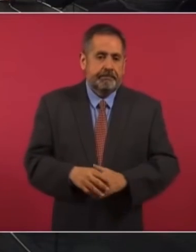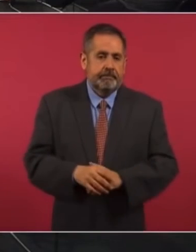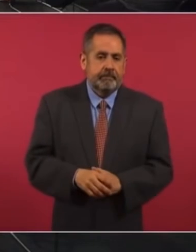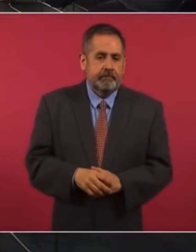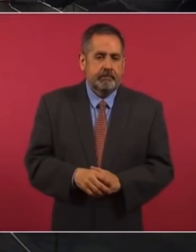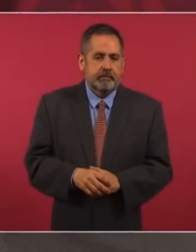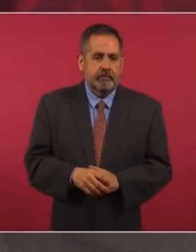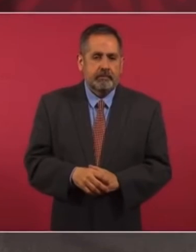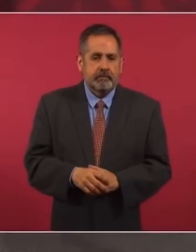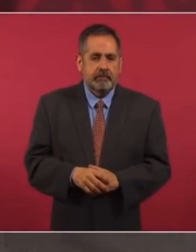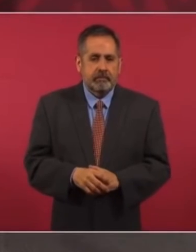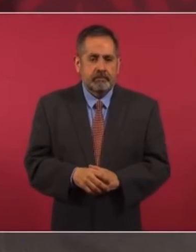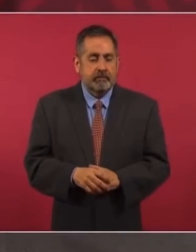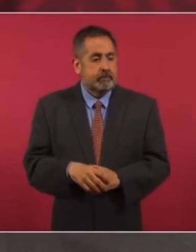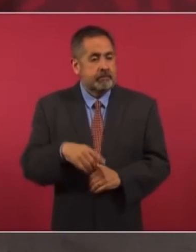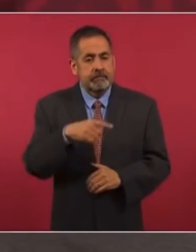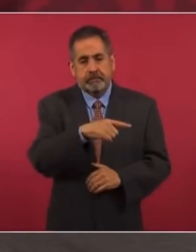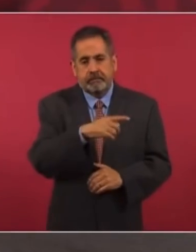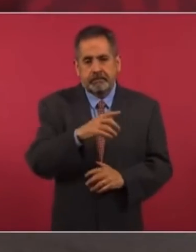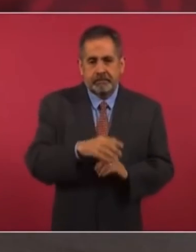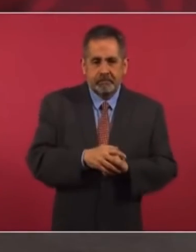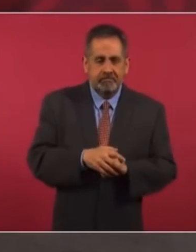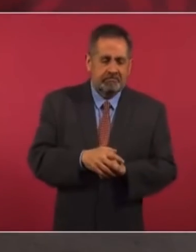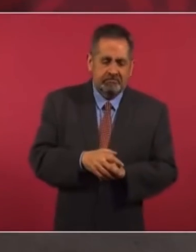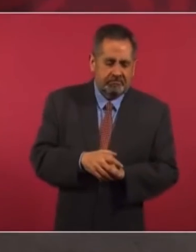Estos no vuelven en sí, sino vuelven en no.